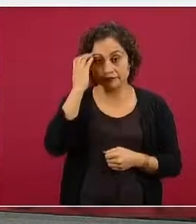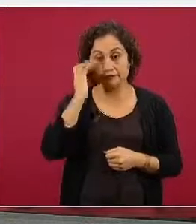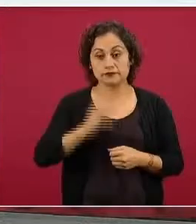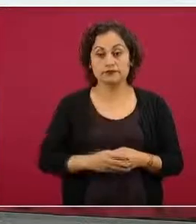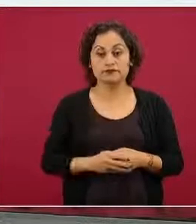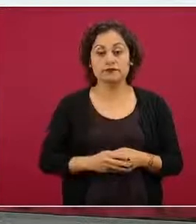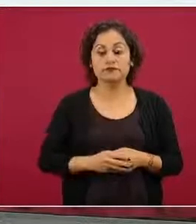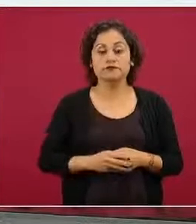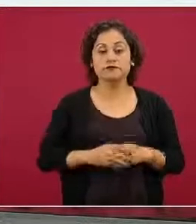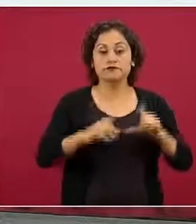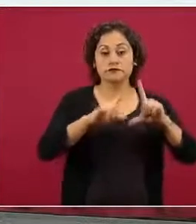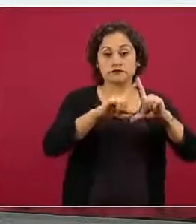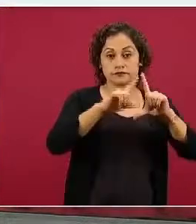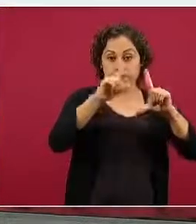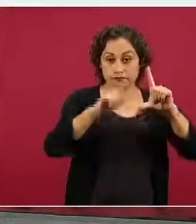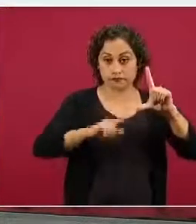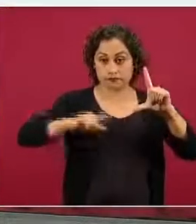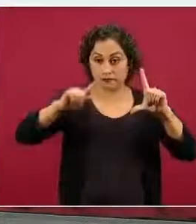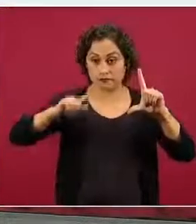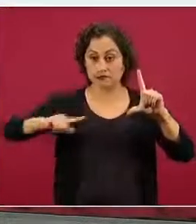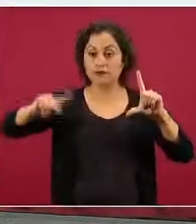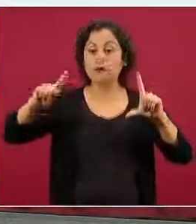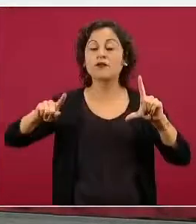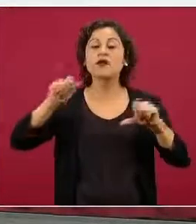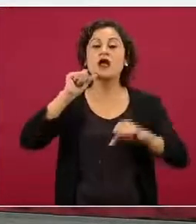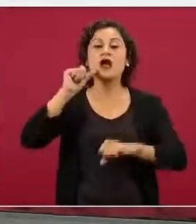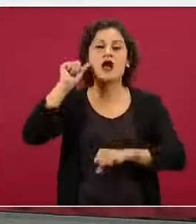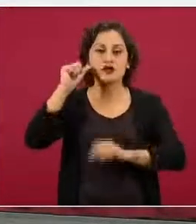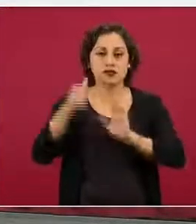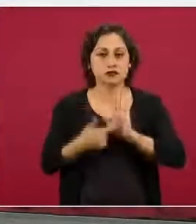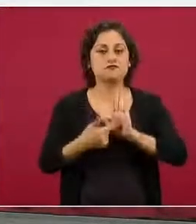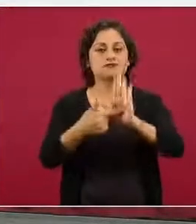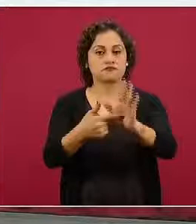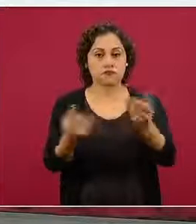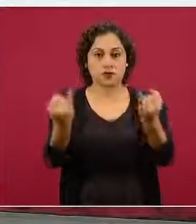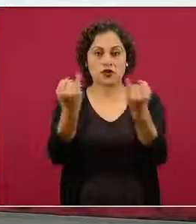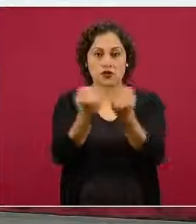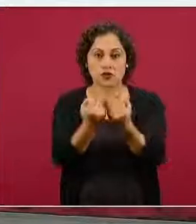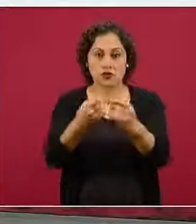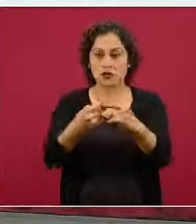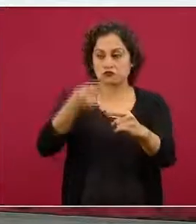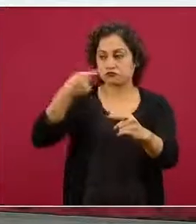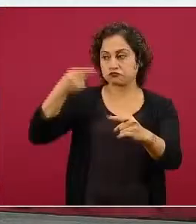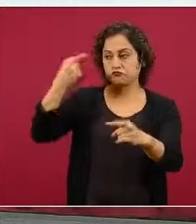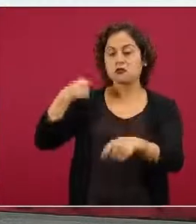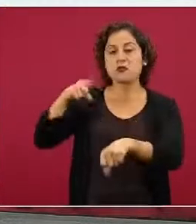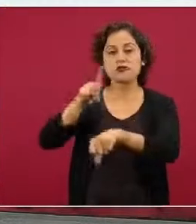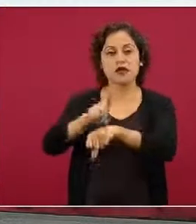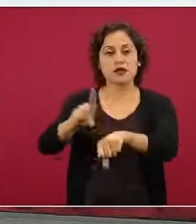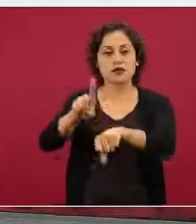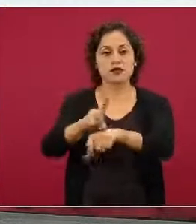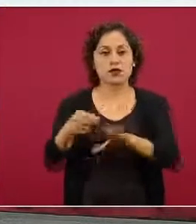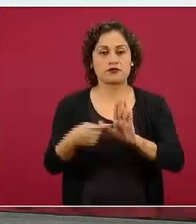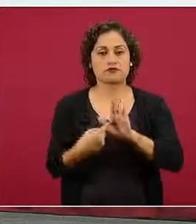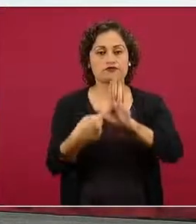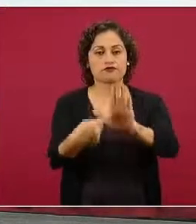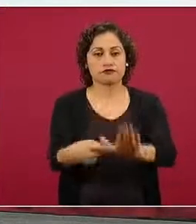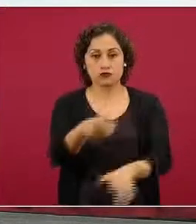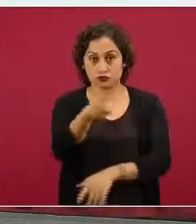La curva epidémica que ayer presentábamos también, que hemos presentado todos los días, que es importante que sepamos,